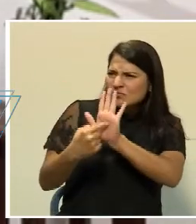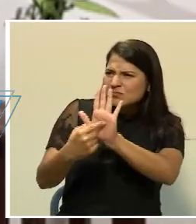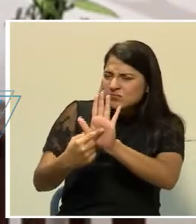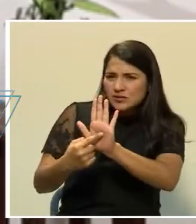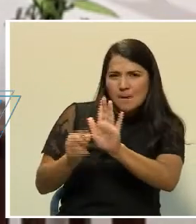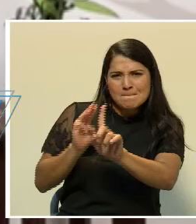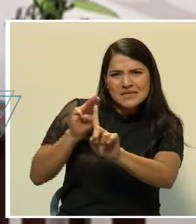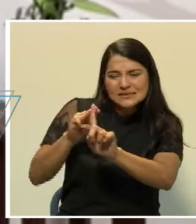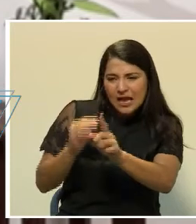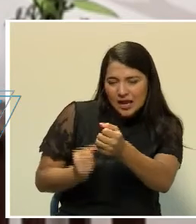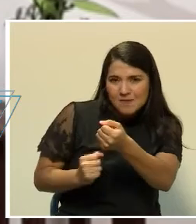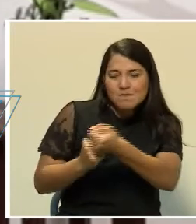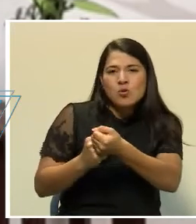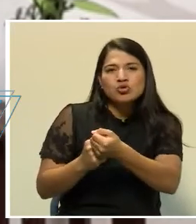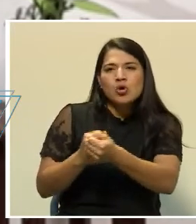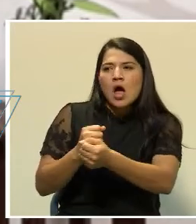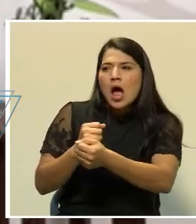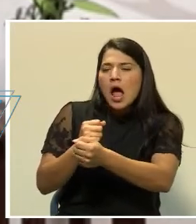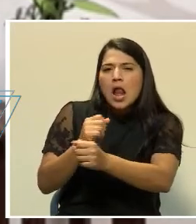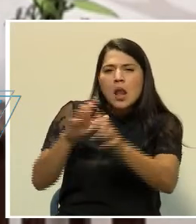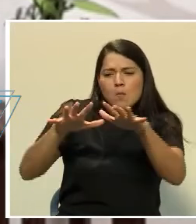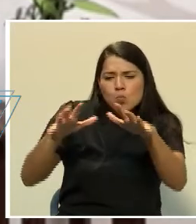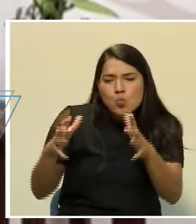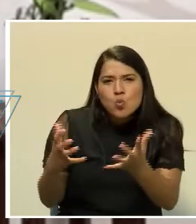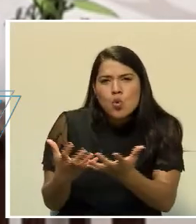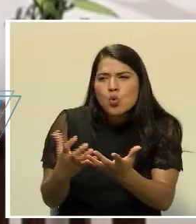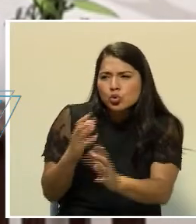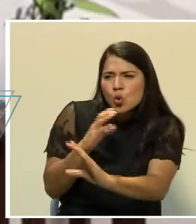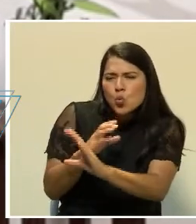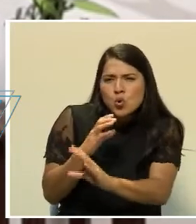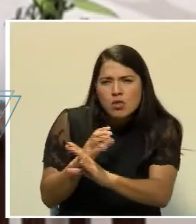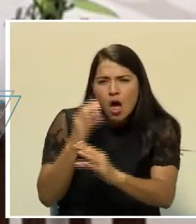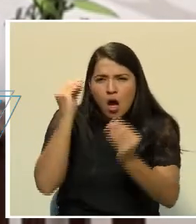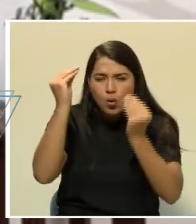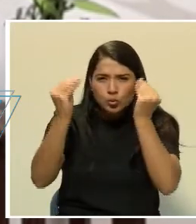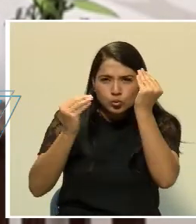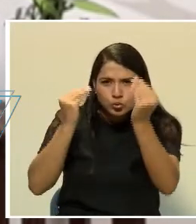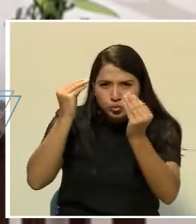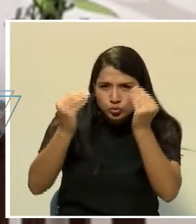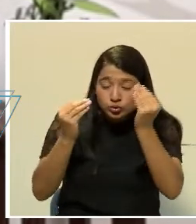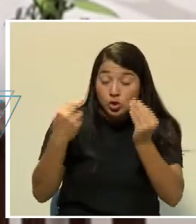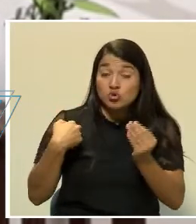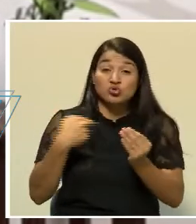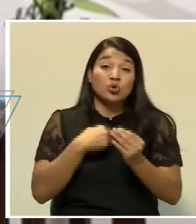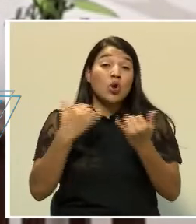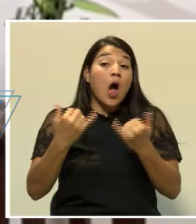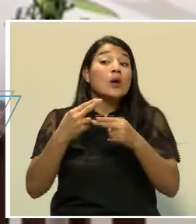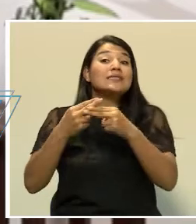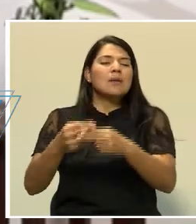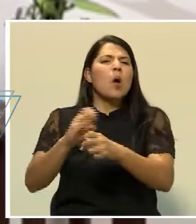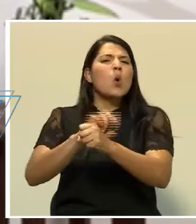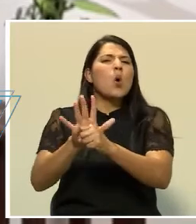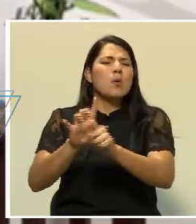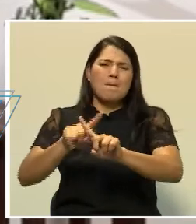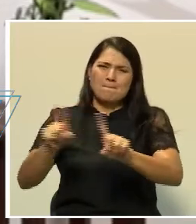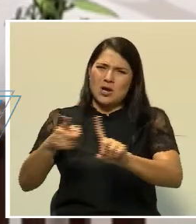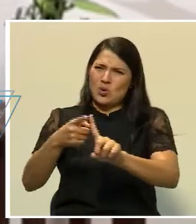planetario, el ámbito de conciencia, y aunque ahorita le pongamos nombre de COVID, realmente desde